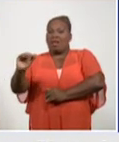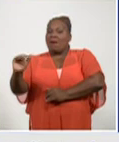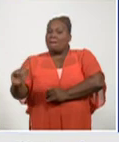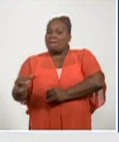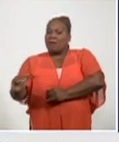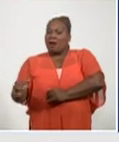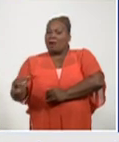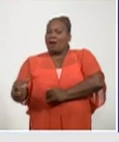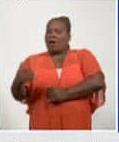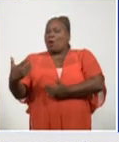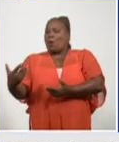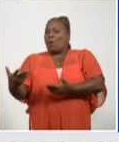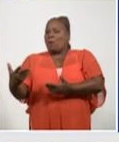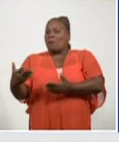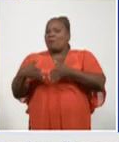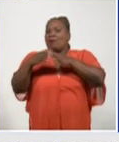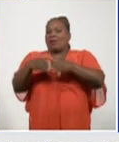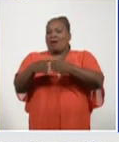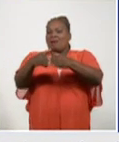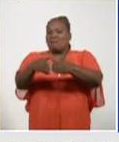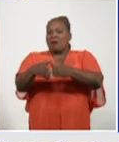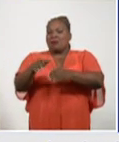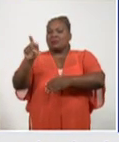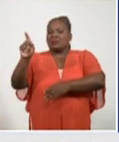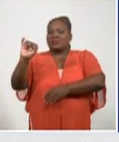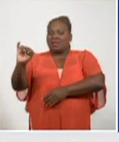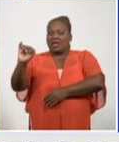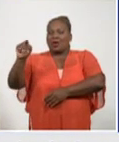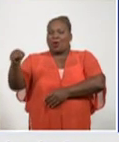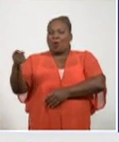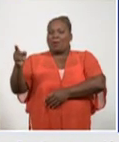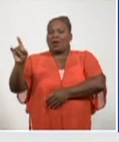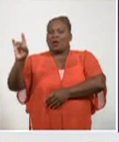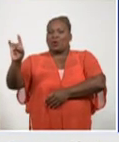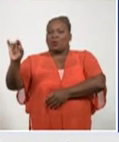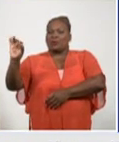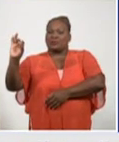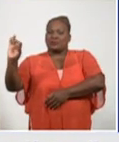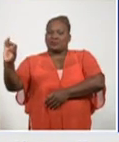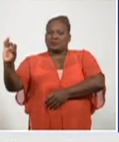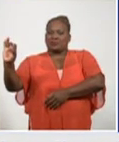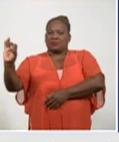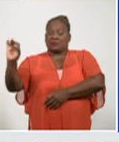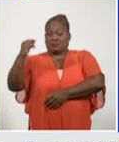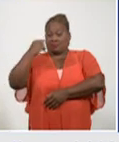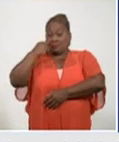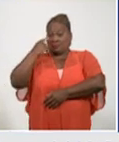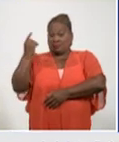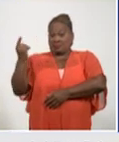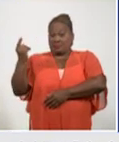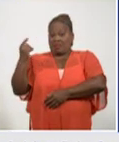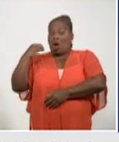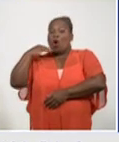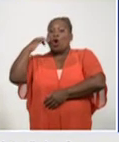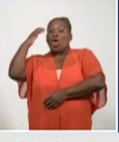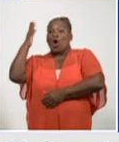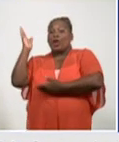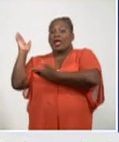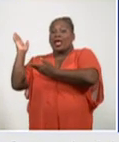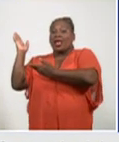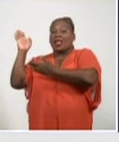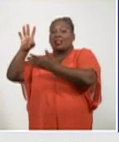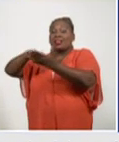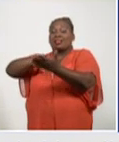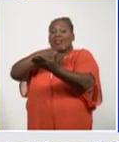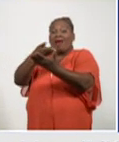de la provincia de Granma, con 6,97. Fíjense, de acuerdo a los colores, dónde están